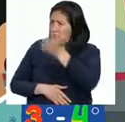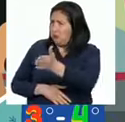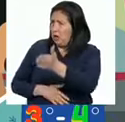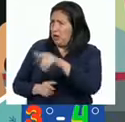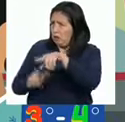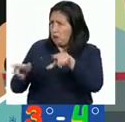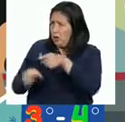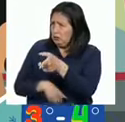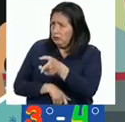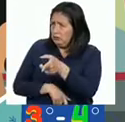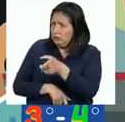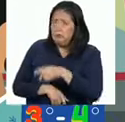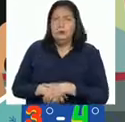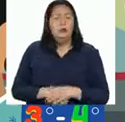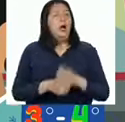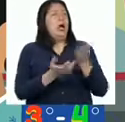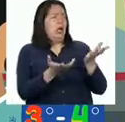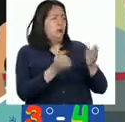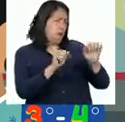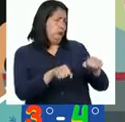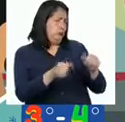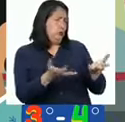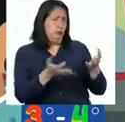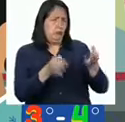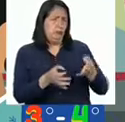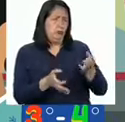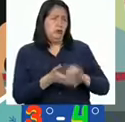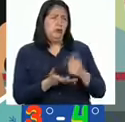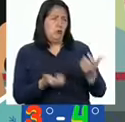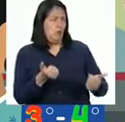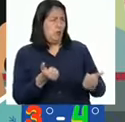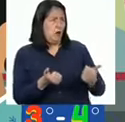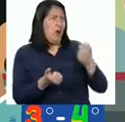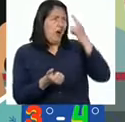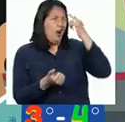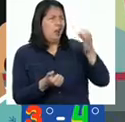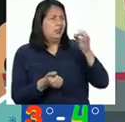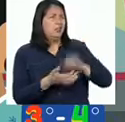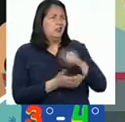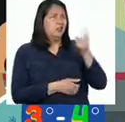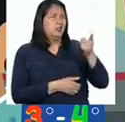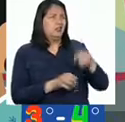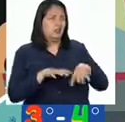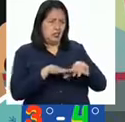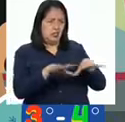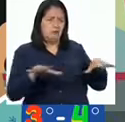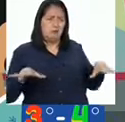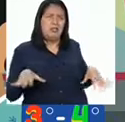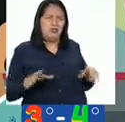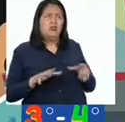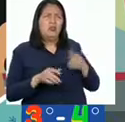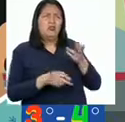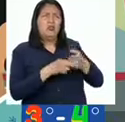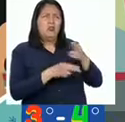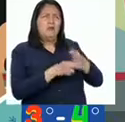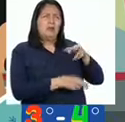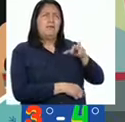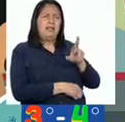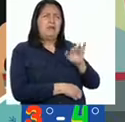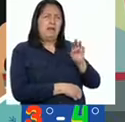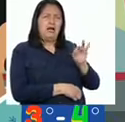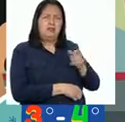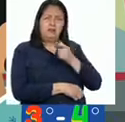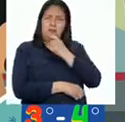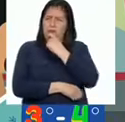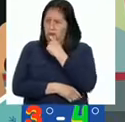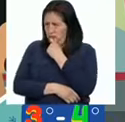lugar? Oh, claro. Creo que te refieres al espacio privado. Déjame llevarte ahí. ¿No